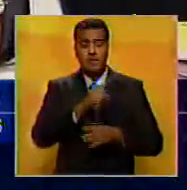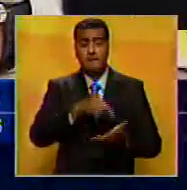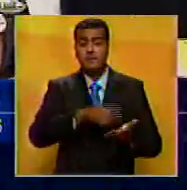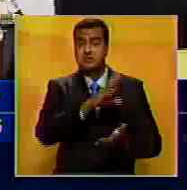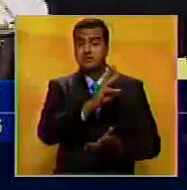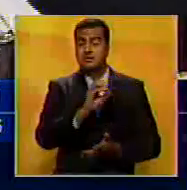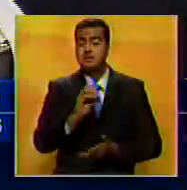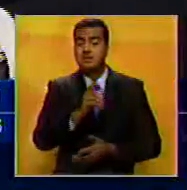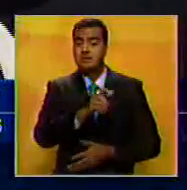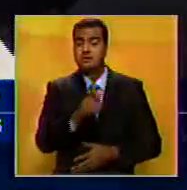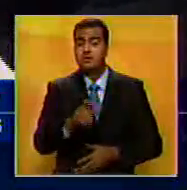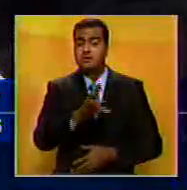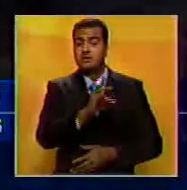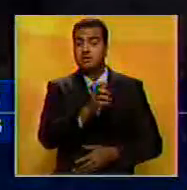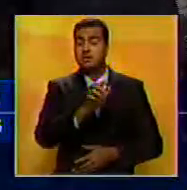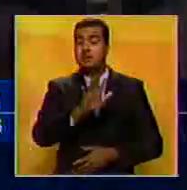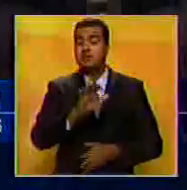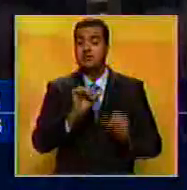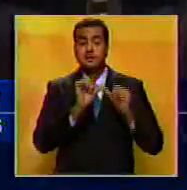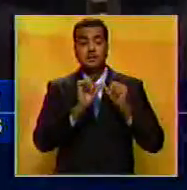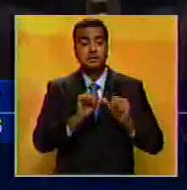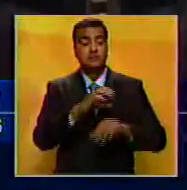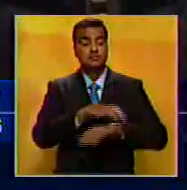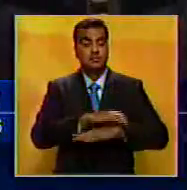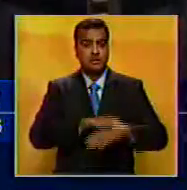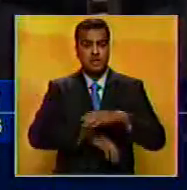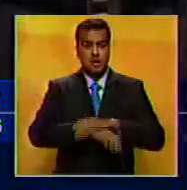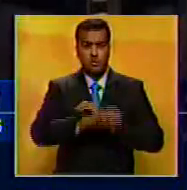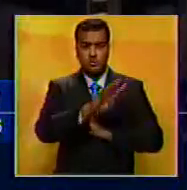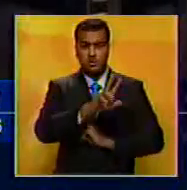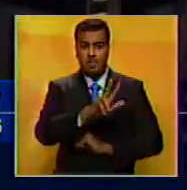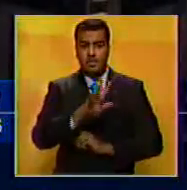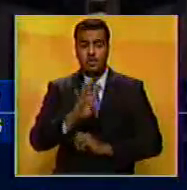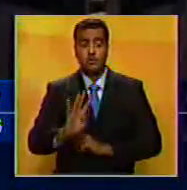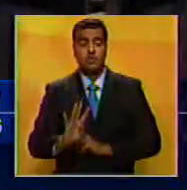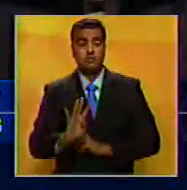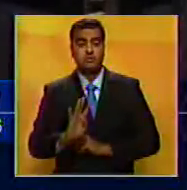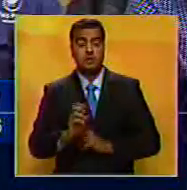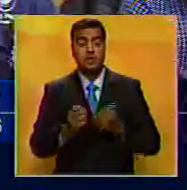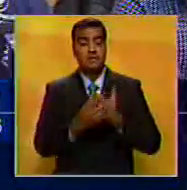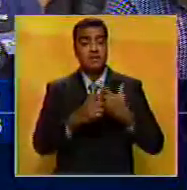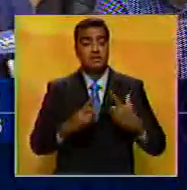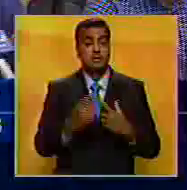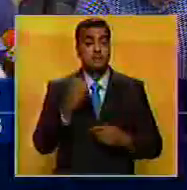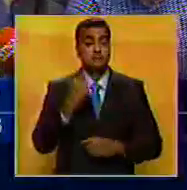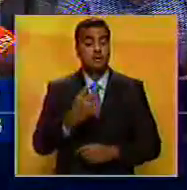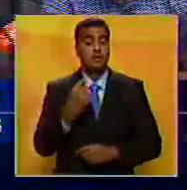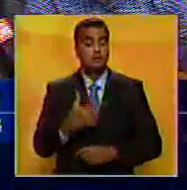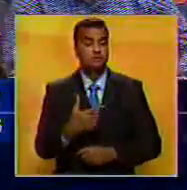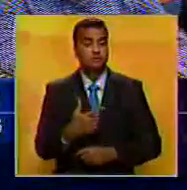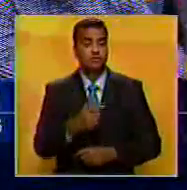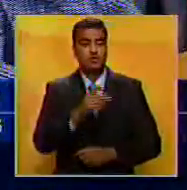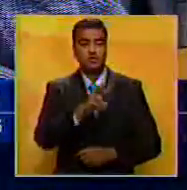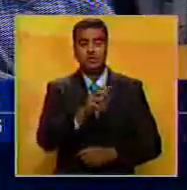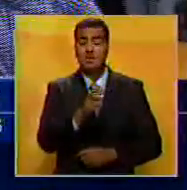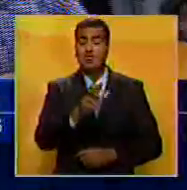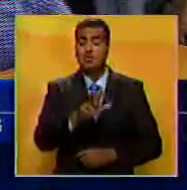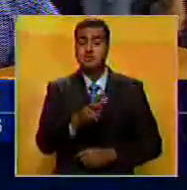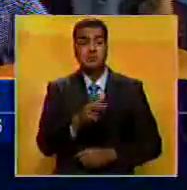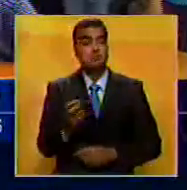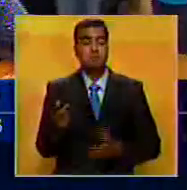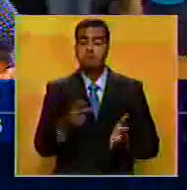1.600 personas, 715 se mantienen detenidas, 434 en condición de libertad bajo fianza, 213 no han